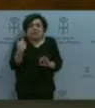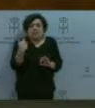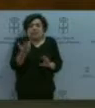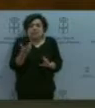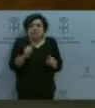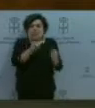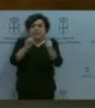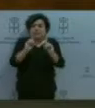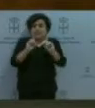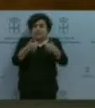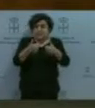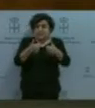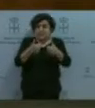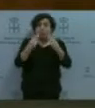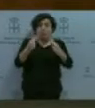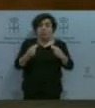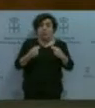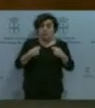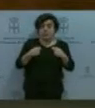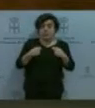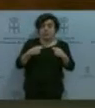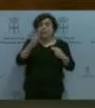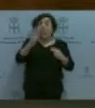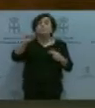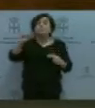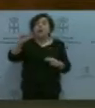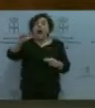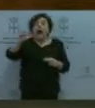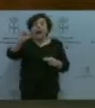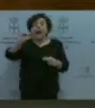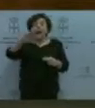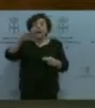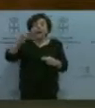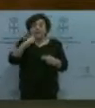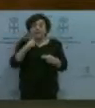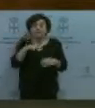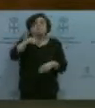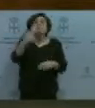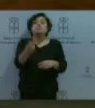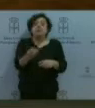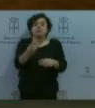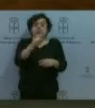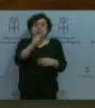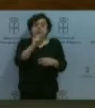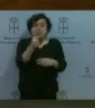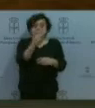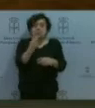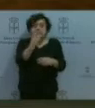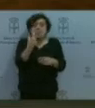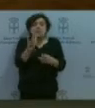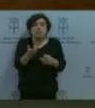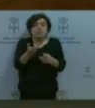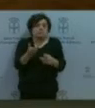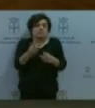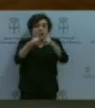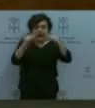Palacios, ha decidido hacer la intervención en asturiano y el señor Blanco pues, ha alegado que no entendía esa